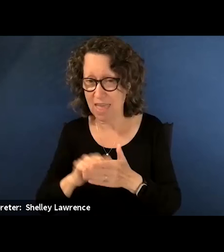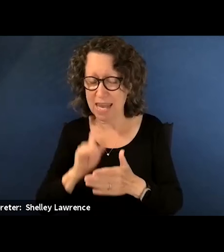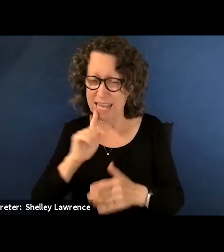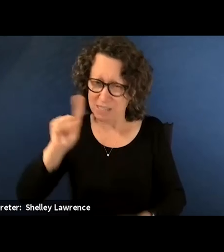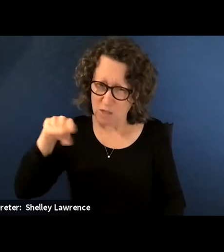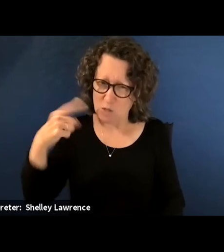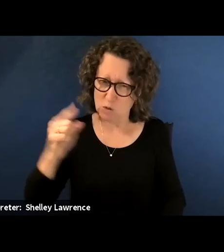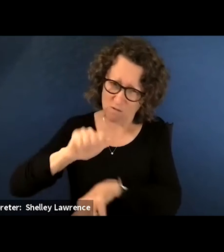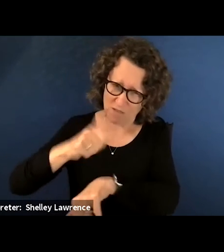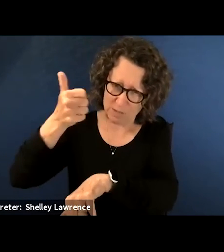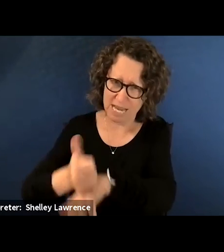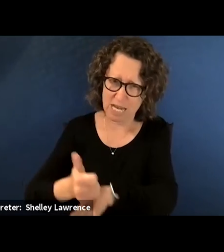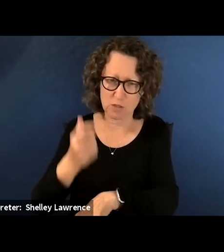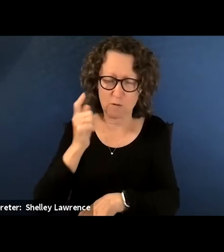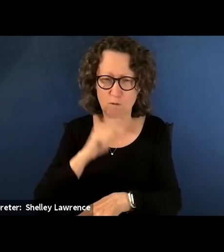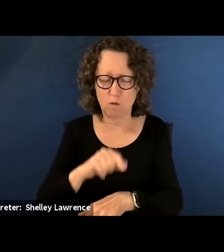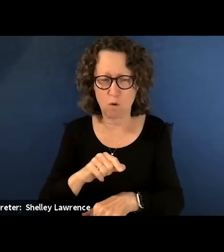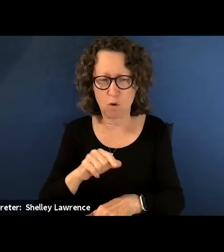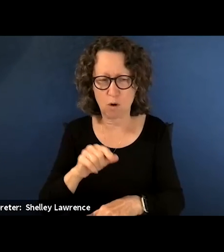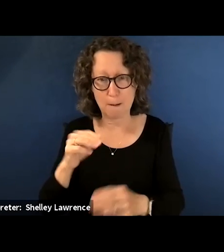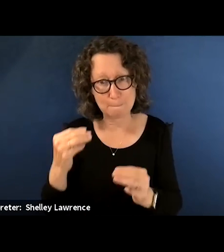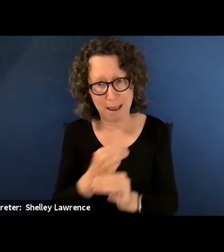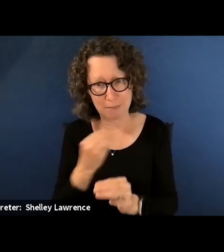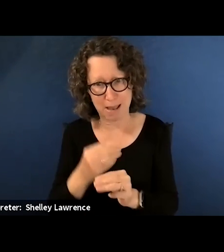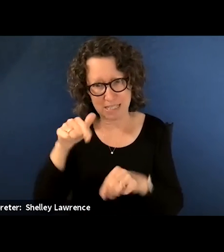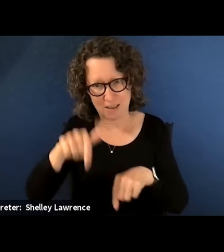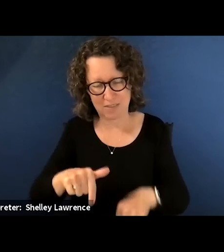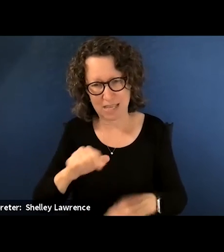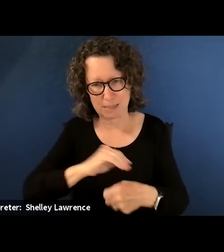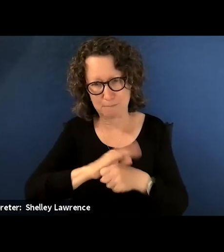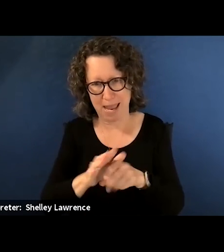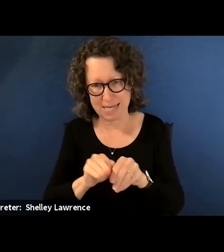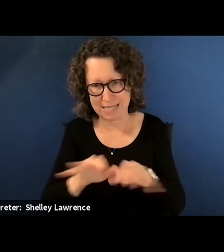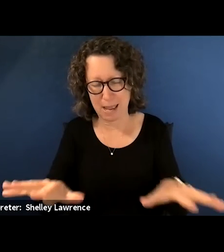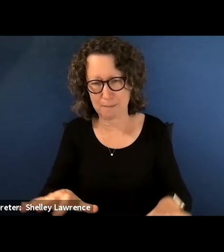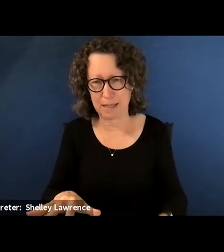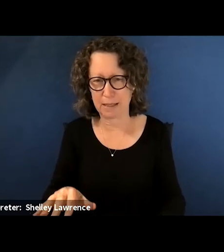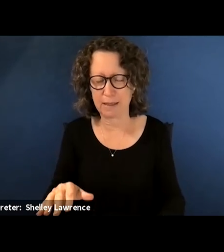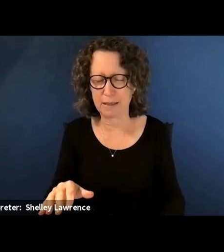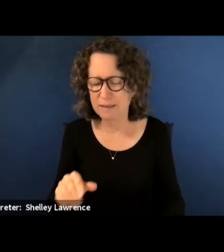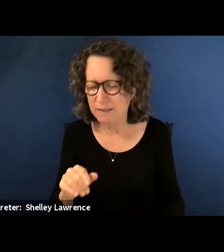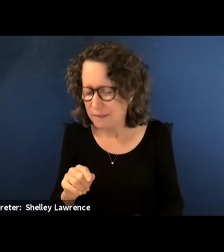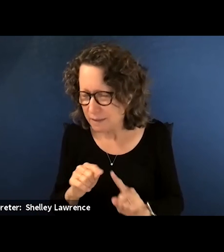FDA y esta es simplemente la prueba para